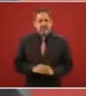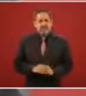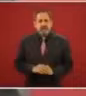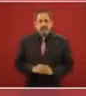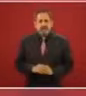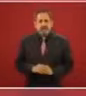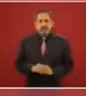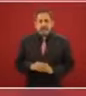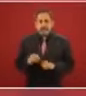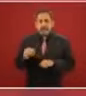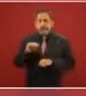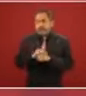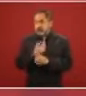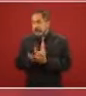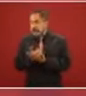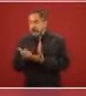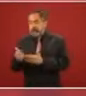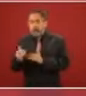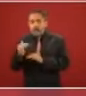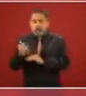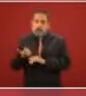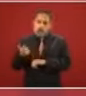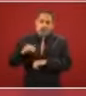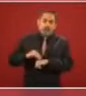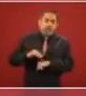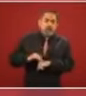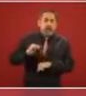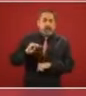estamos aumentando el salario,